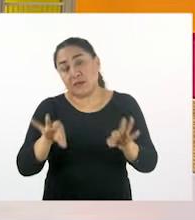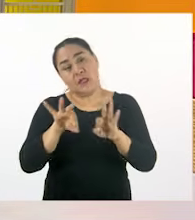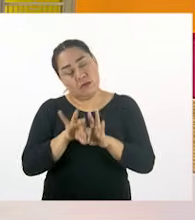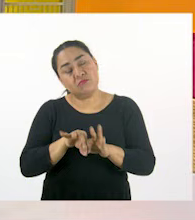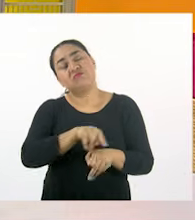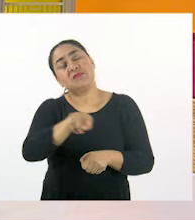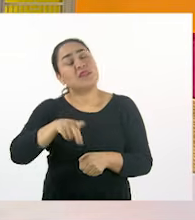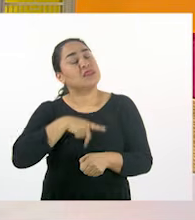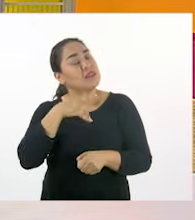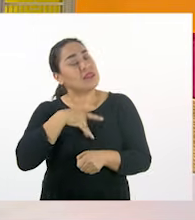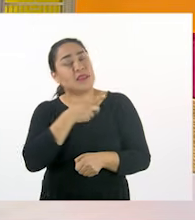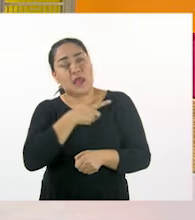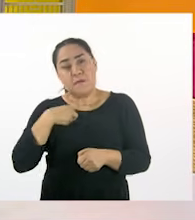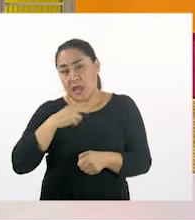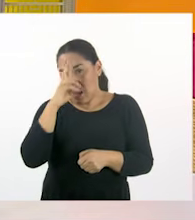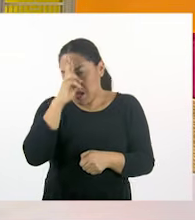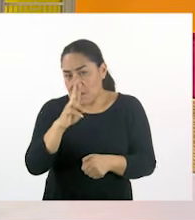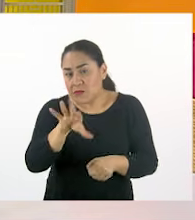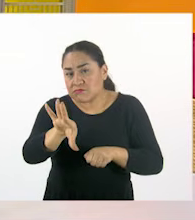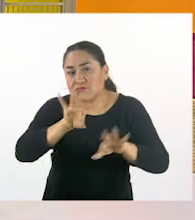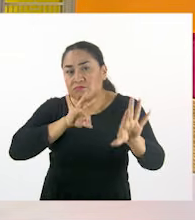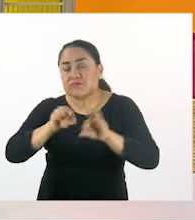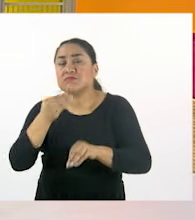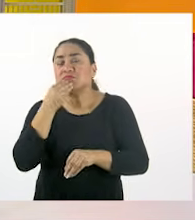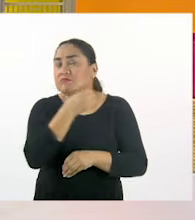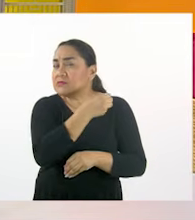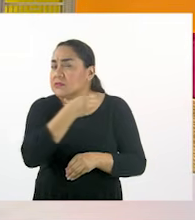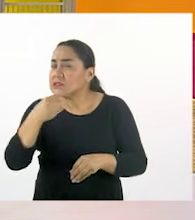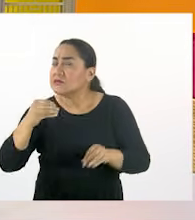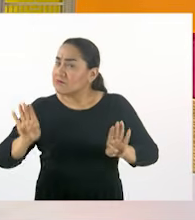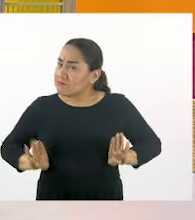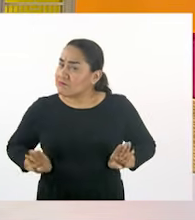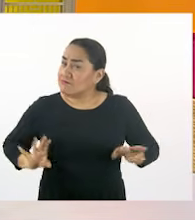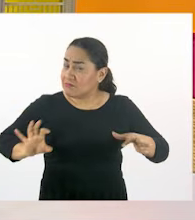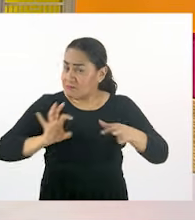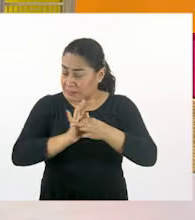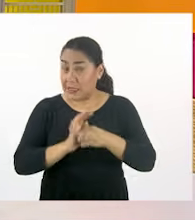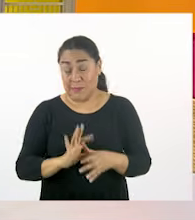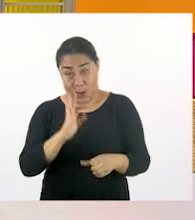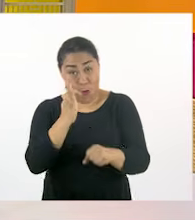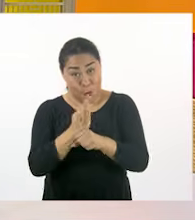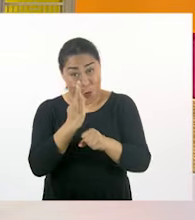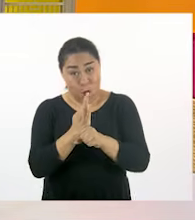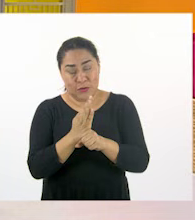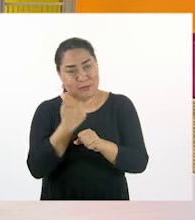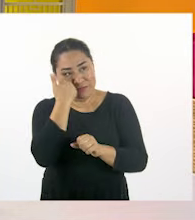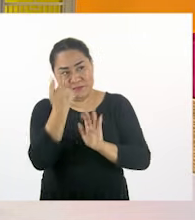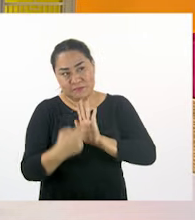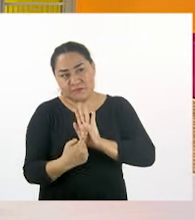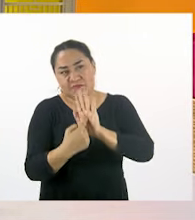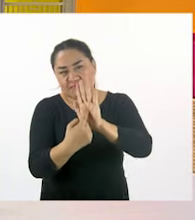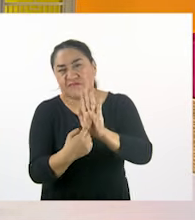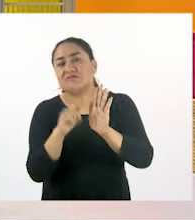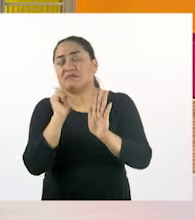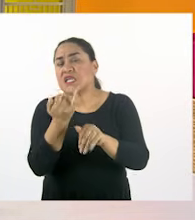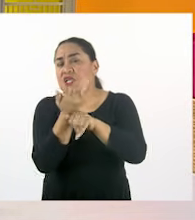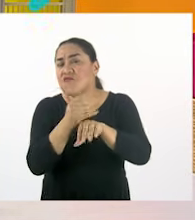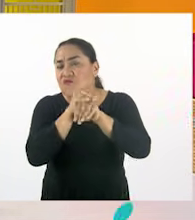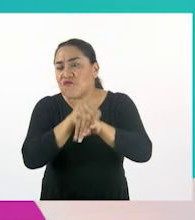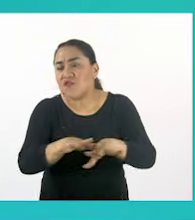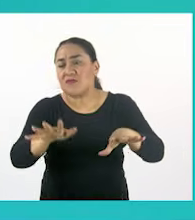que respetar el plato del bien comer. Pero para eso, vamos a ver la siguiente infografía.